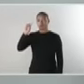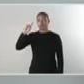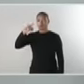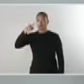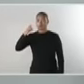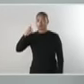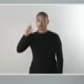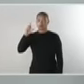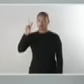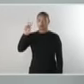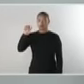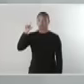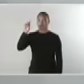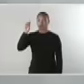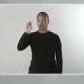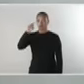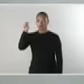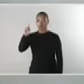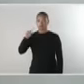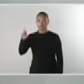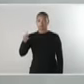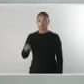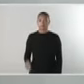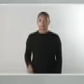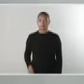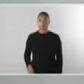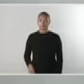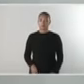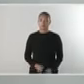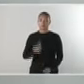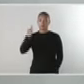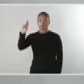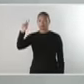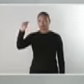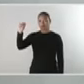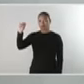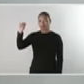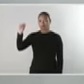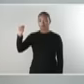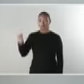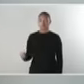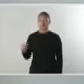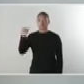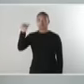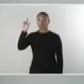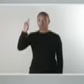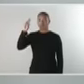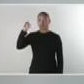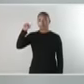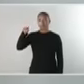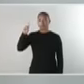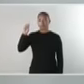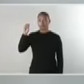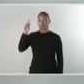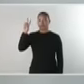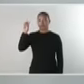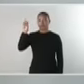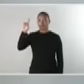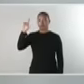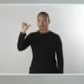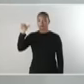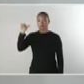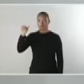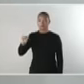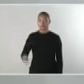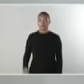Valdez Vargas por el partido del trabajo Armando Vera García